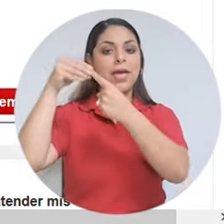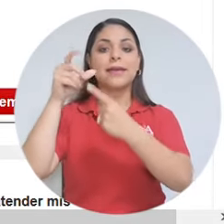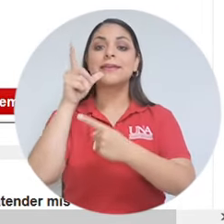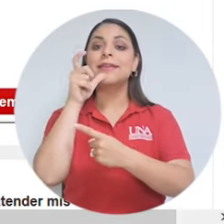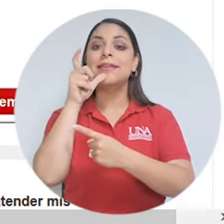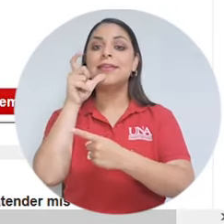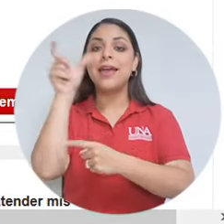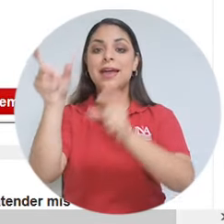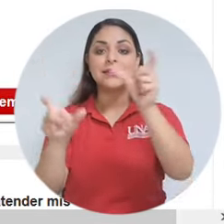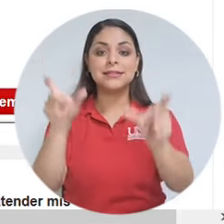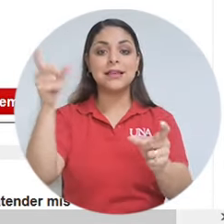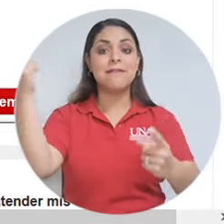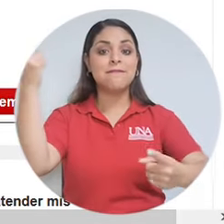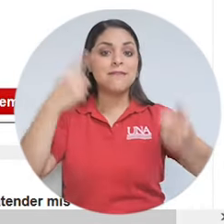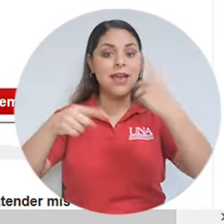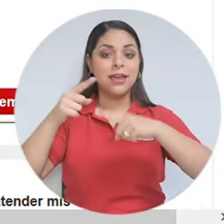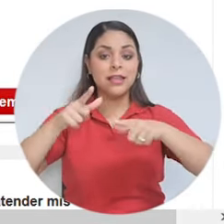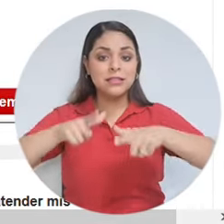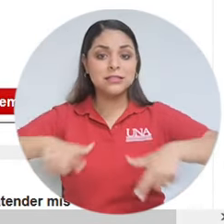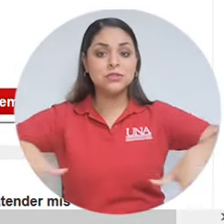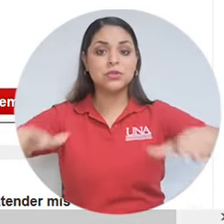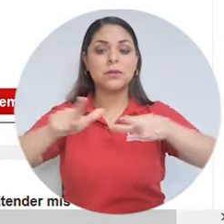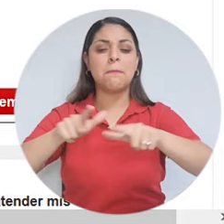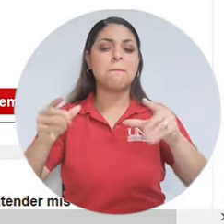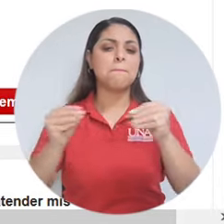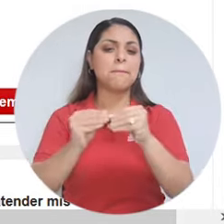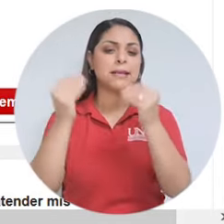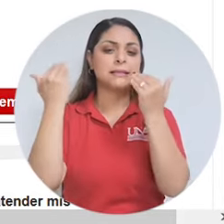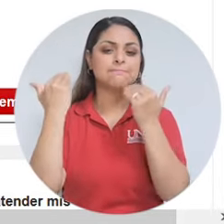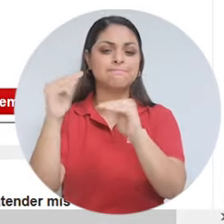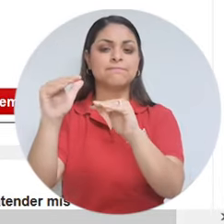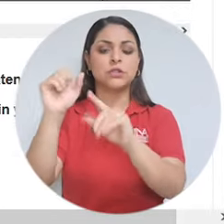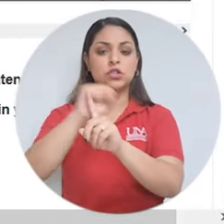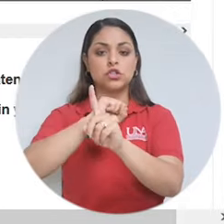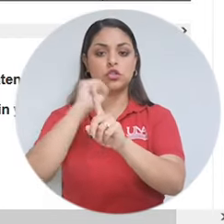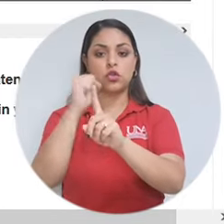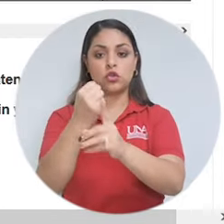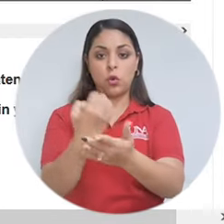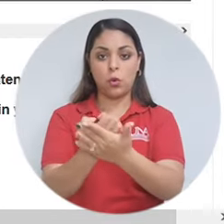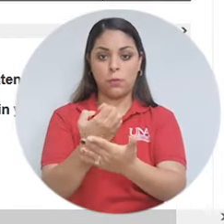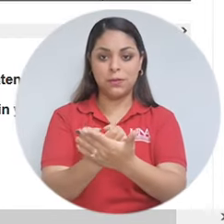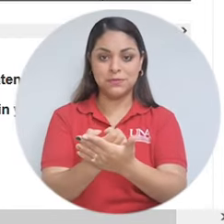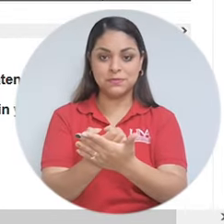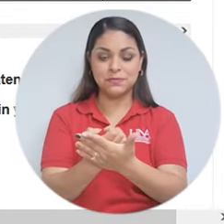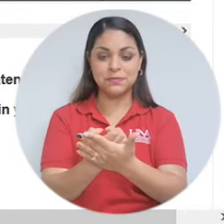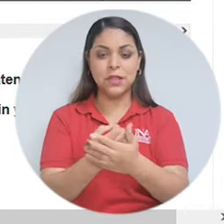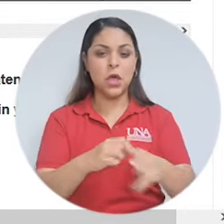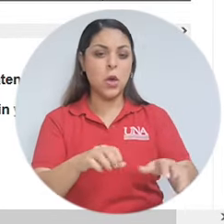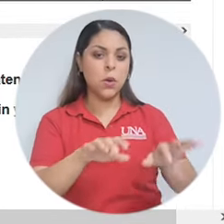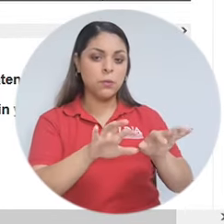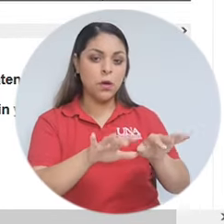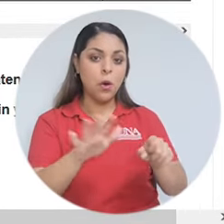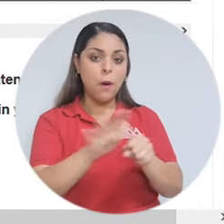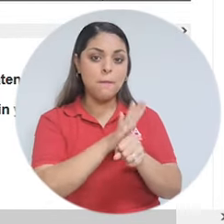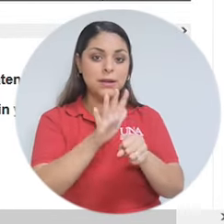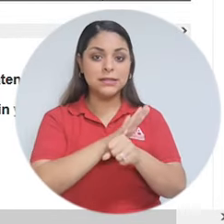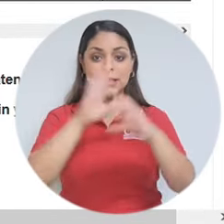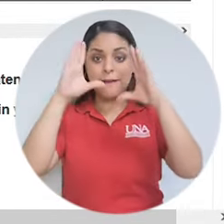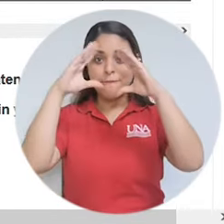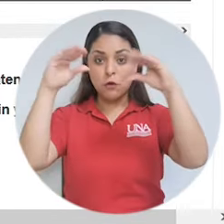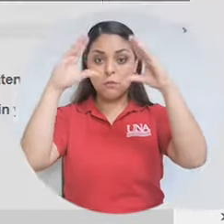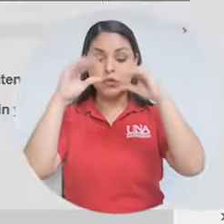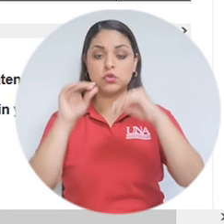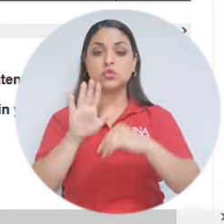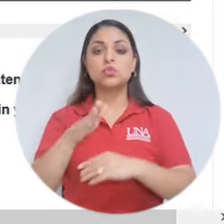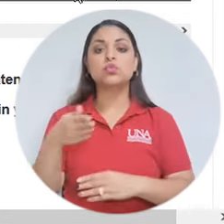quienes procedan de los sectores con mayores limitaciones socioeconómicas. complete la información de las rutas de